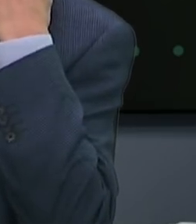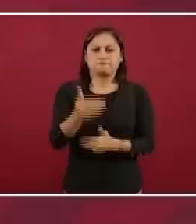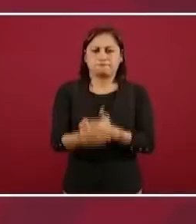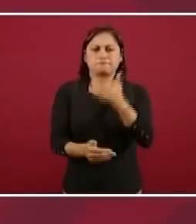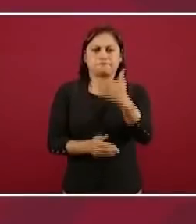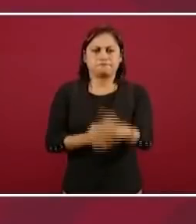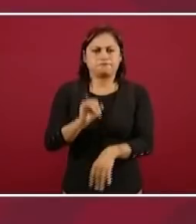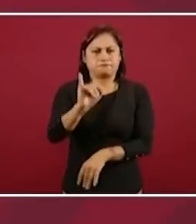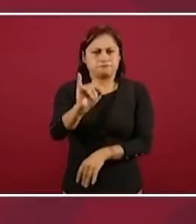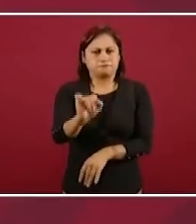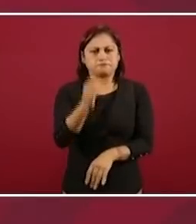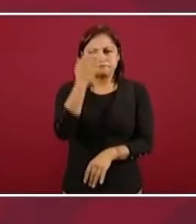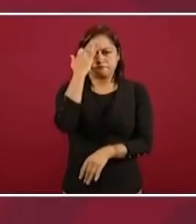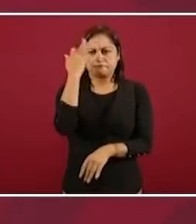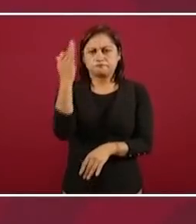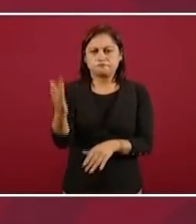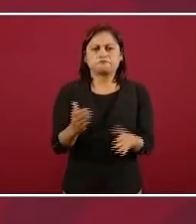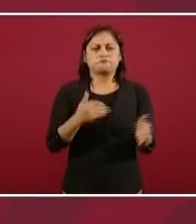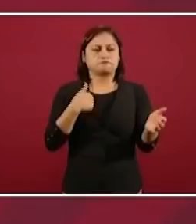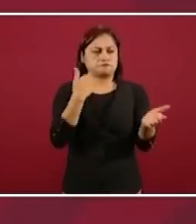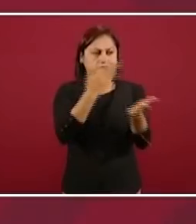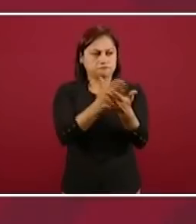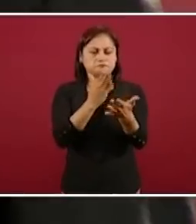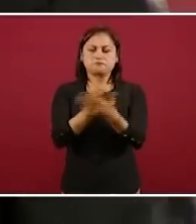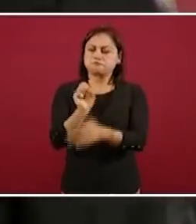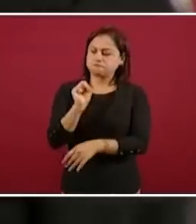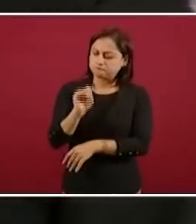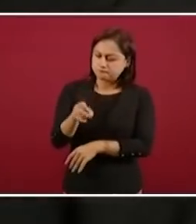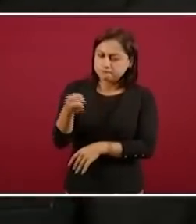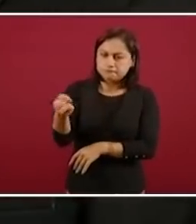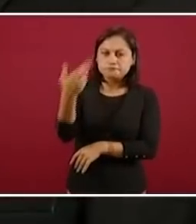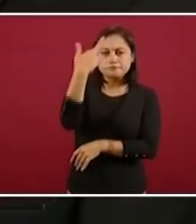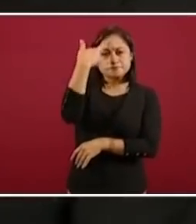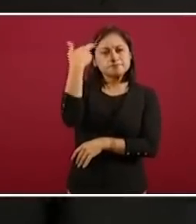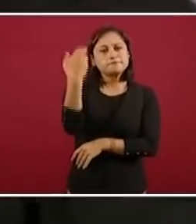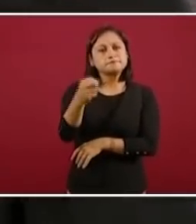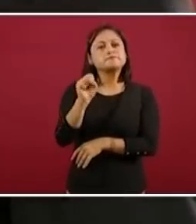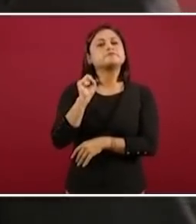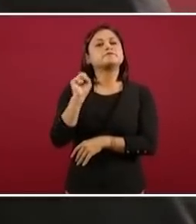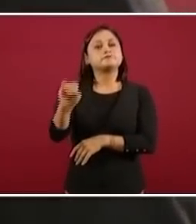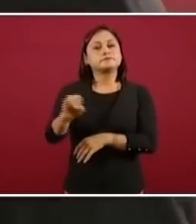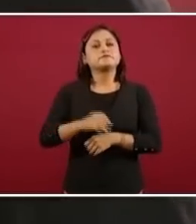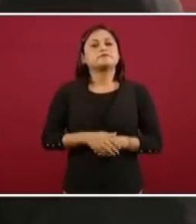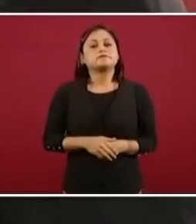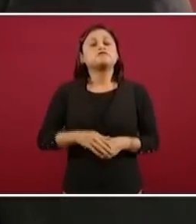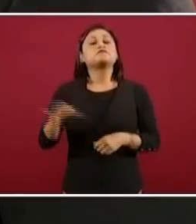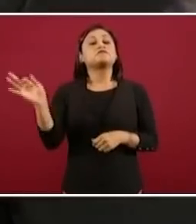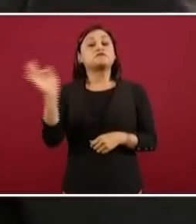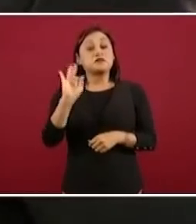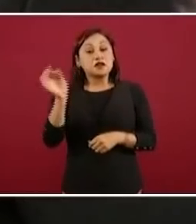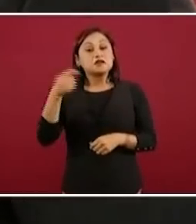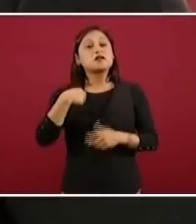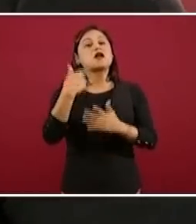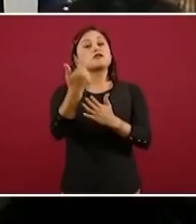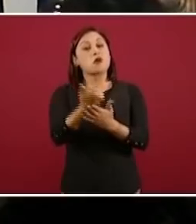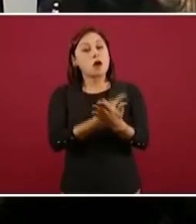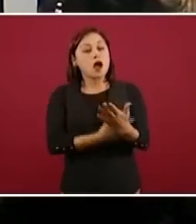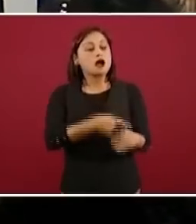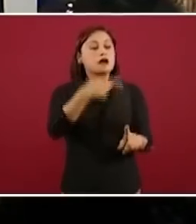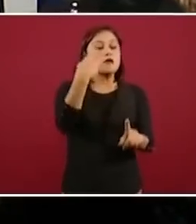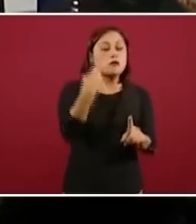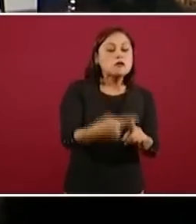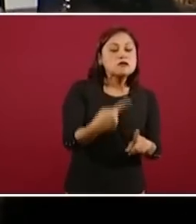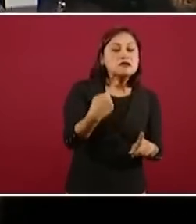sí sí exactamente así es un quién es quién en sí